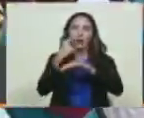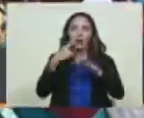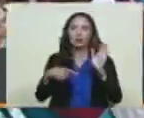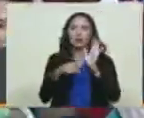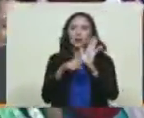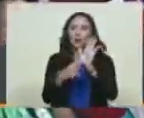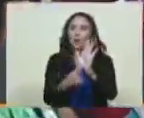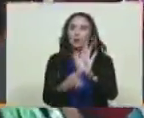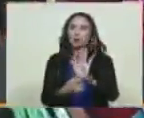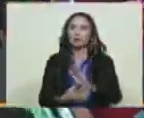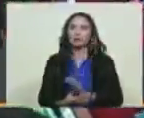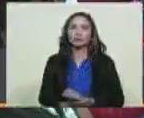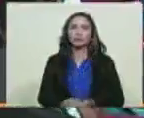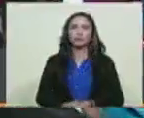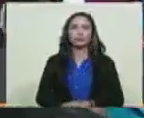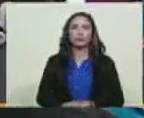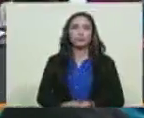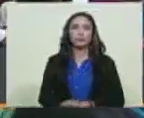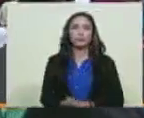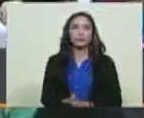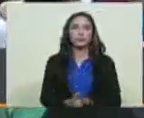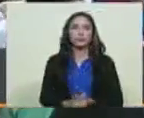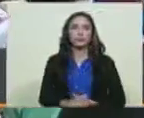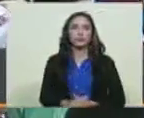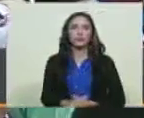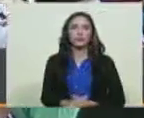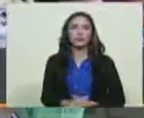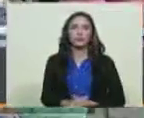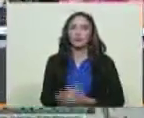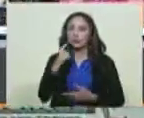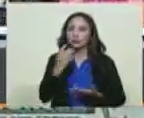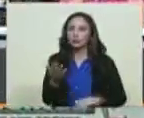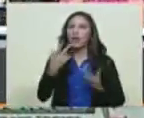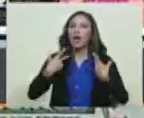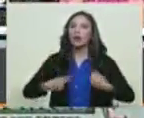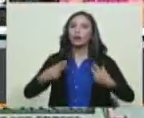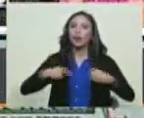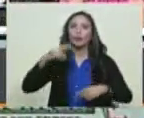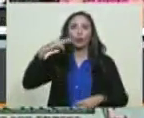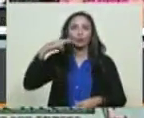ahora fíjense ustedes parís todos los profes